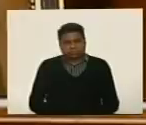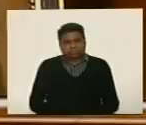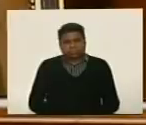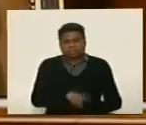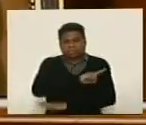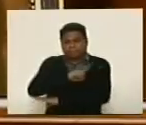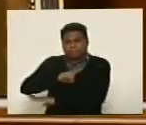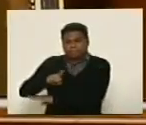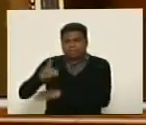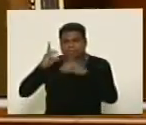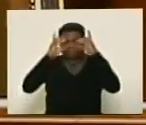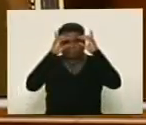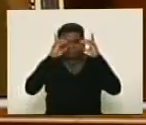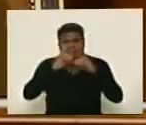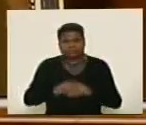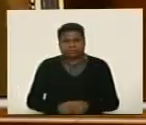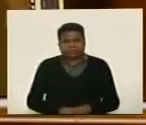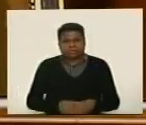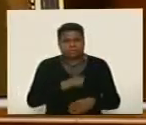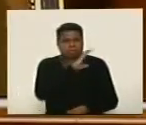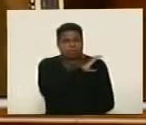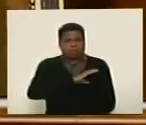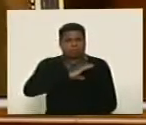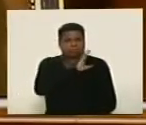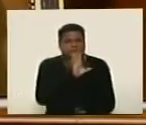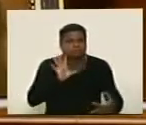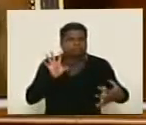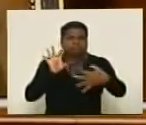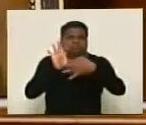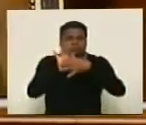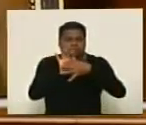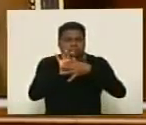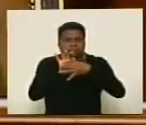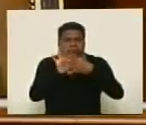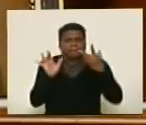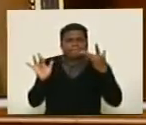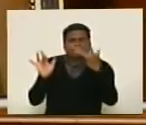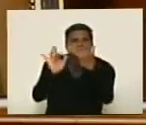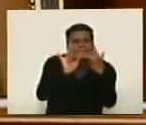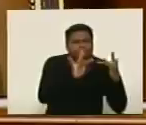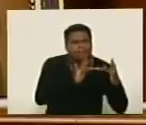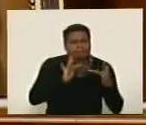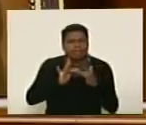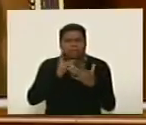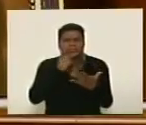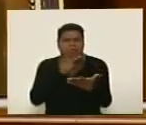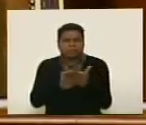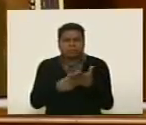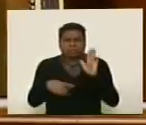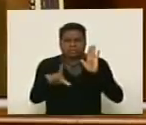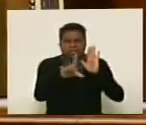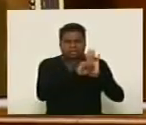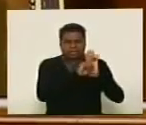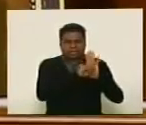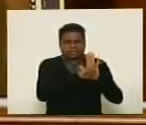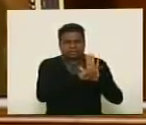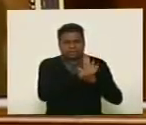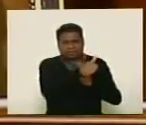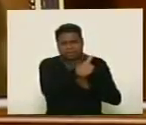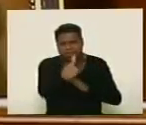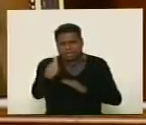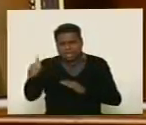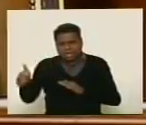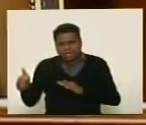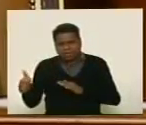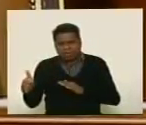la presidenta, vamos a designar una comisión de enlace para que trabajen una propuesta de ley para cada una de las ramas